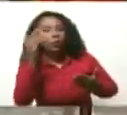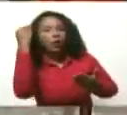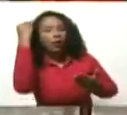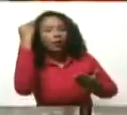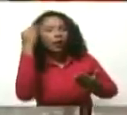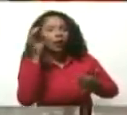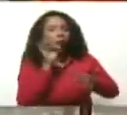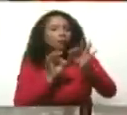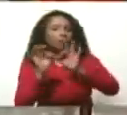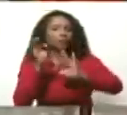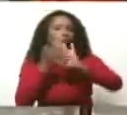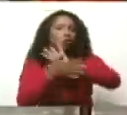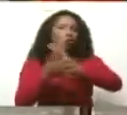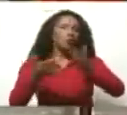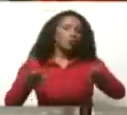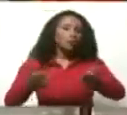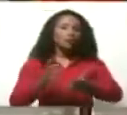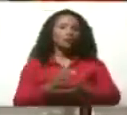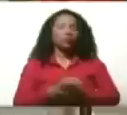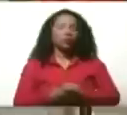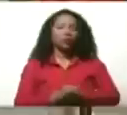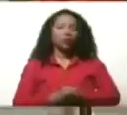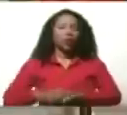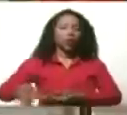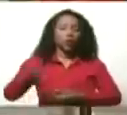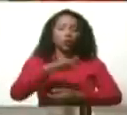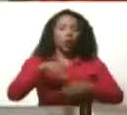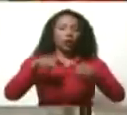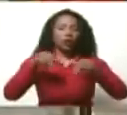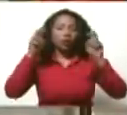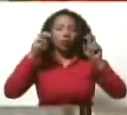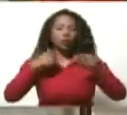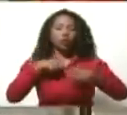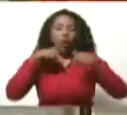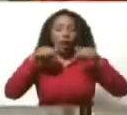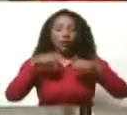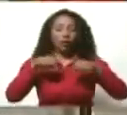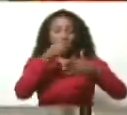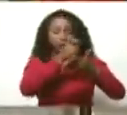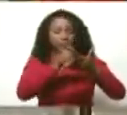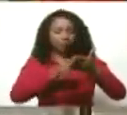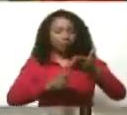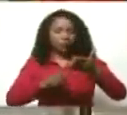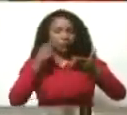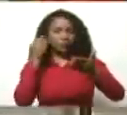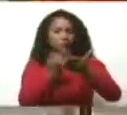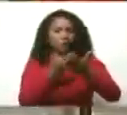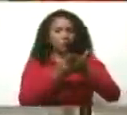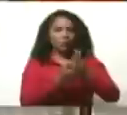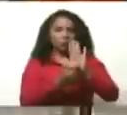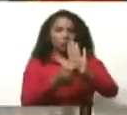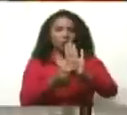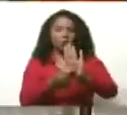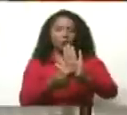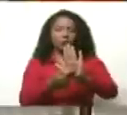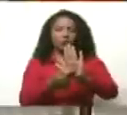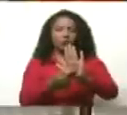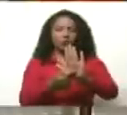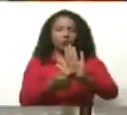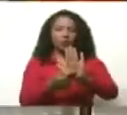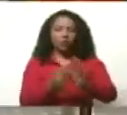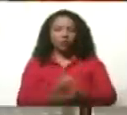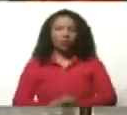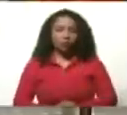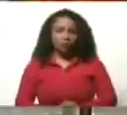Italia sobre todo esto que estamos aquí describiendo con pruebas, con